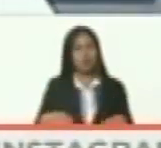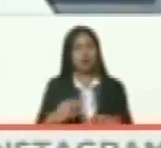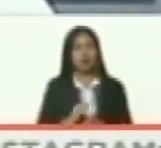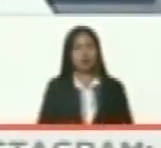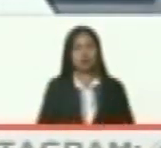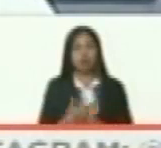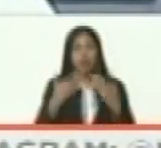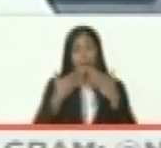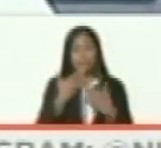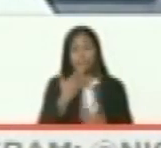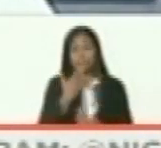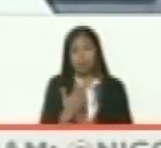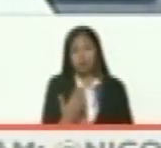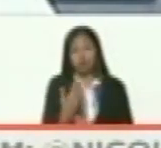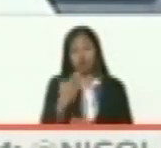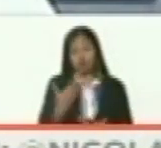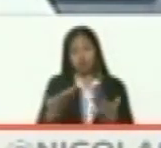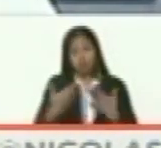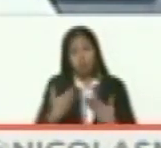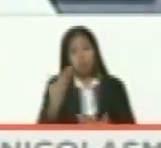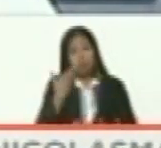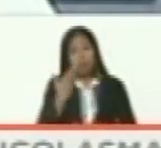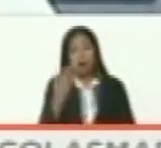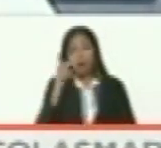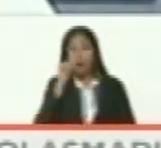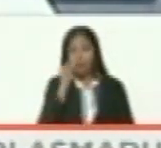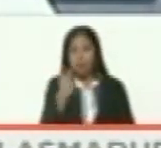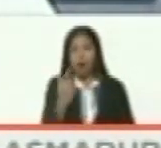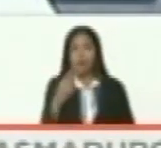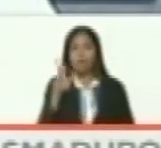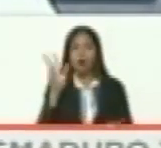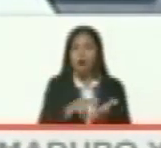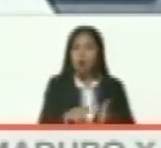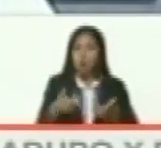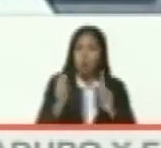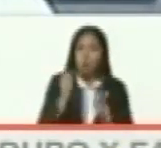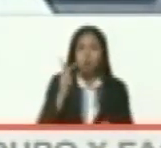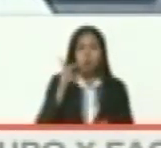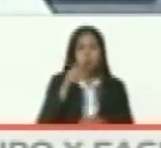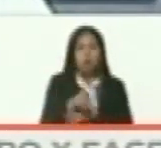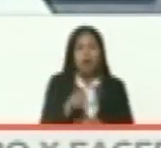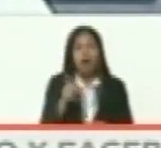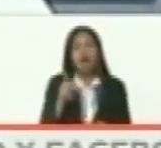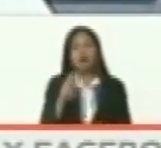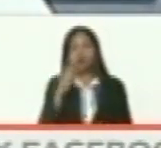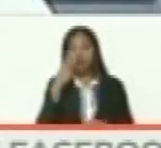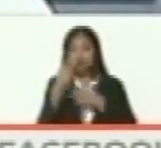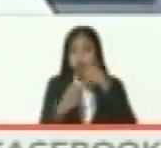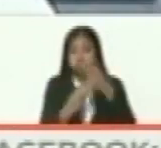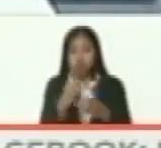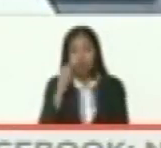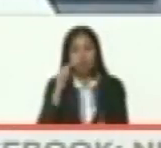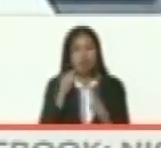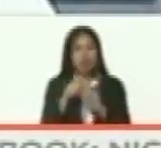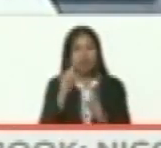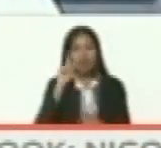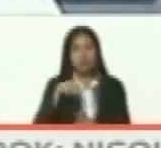Con el permiso de ellos, ¿verdad? Su autorización y su supervisión